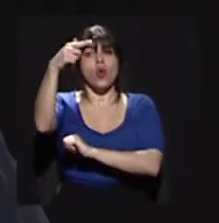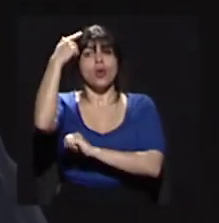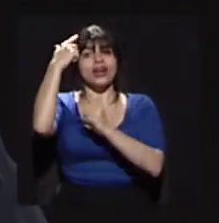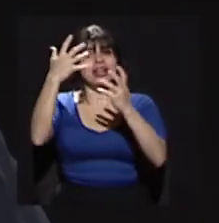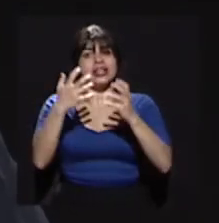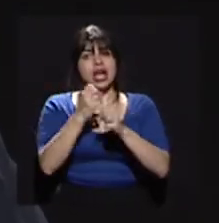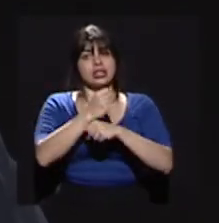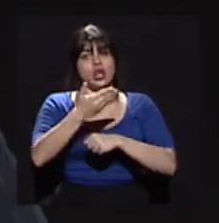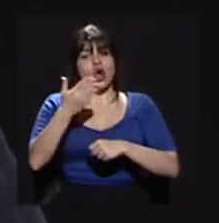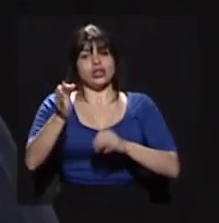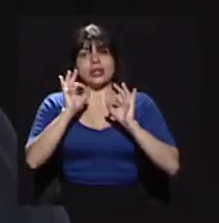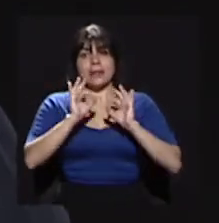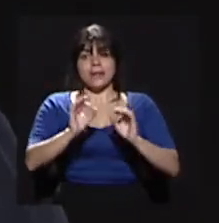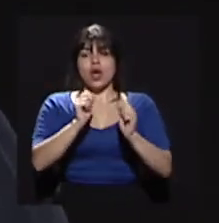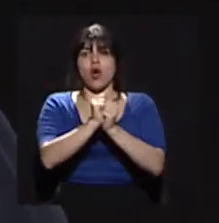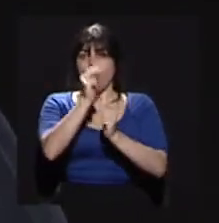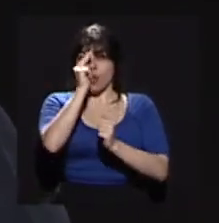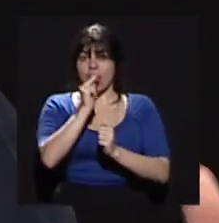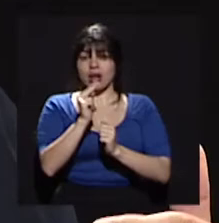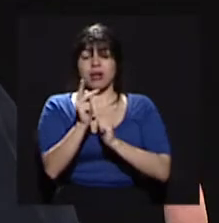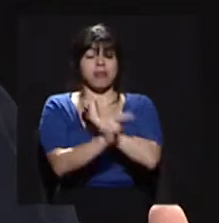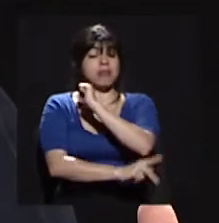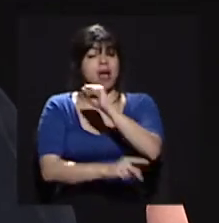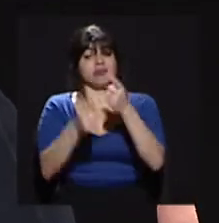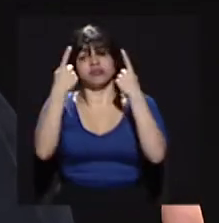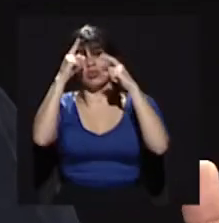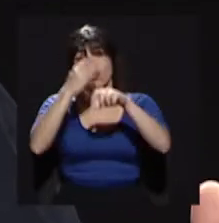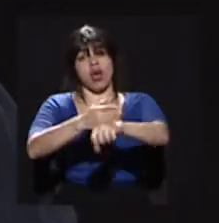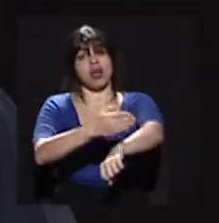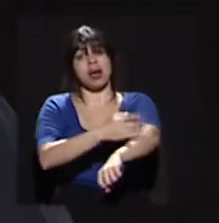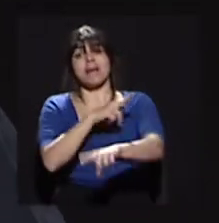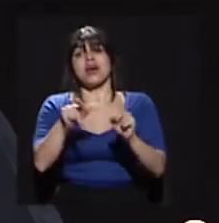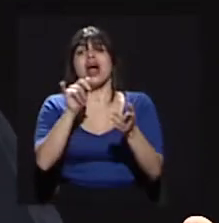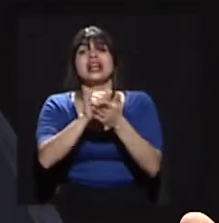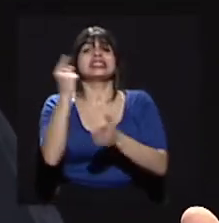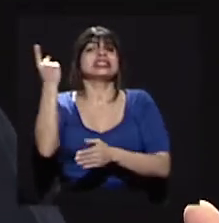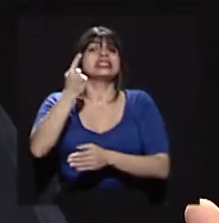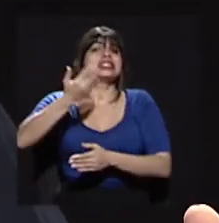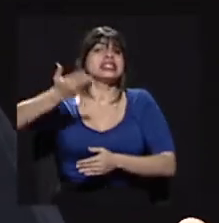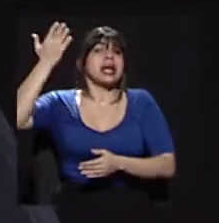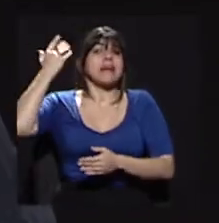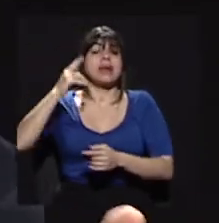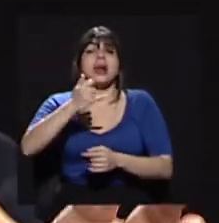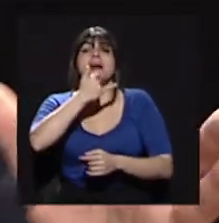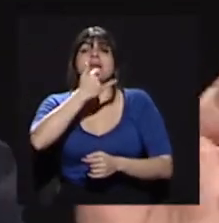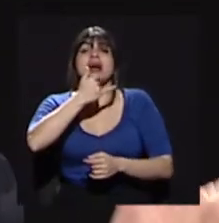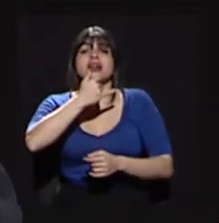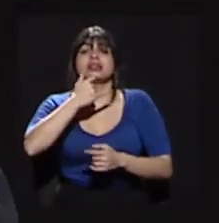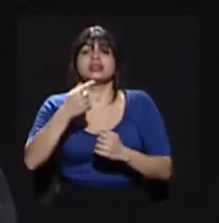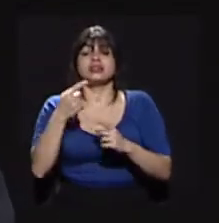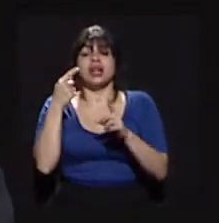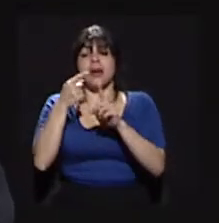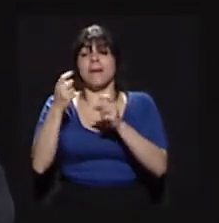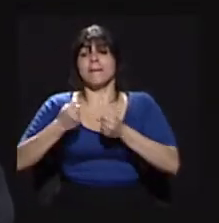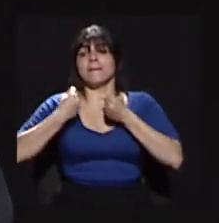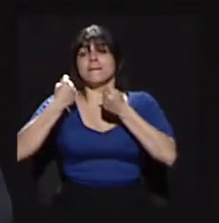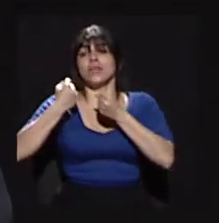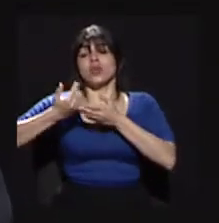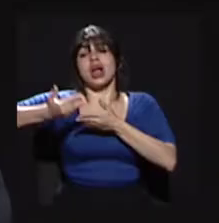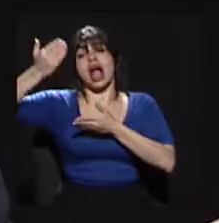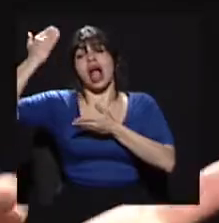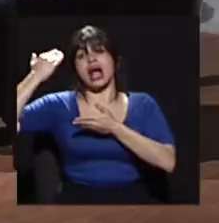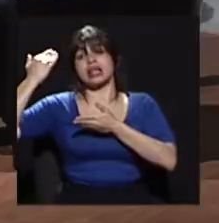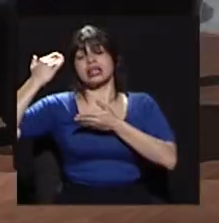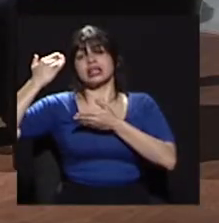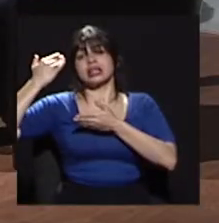hacer las cosas bien y como en radés el país no sale pero eso es eso es así siempre decide ahí lo que pasa es que en los factores de poder antes